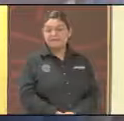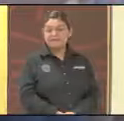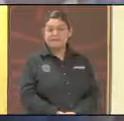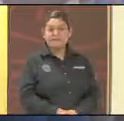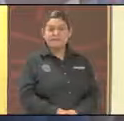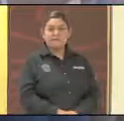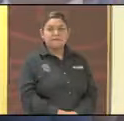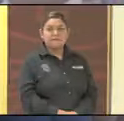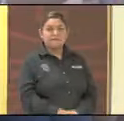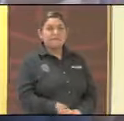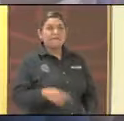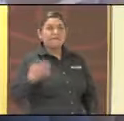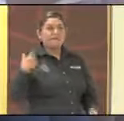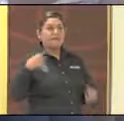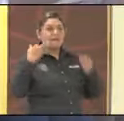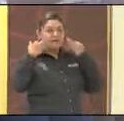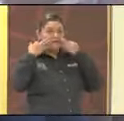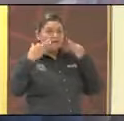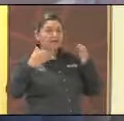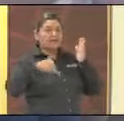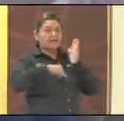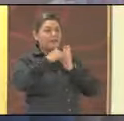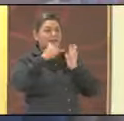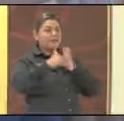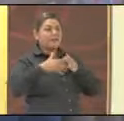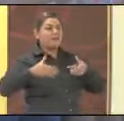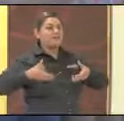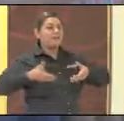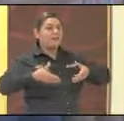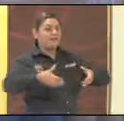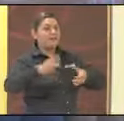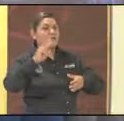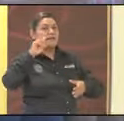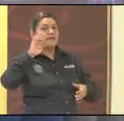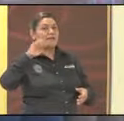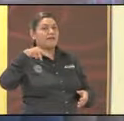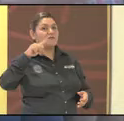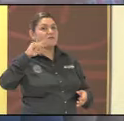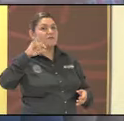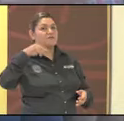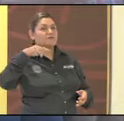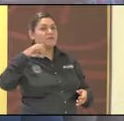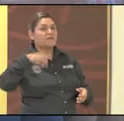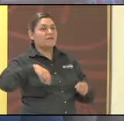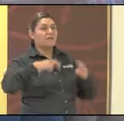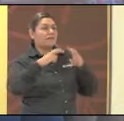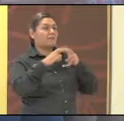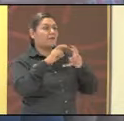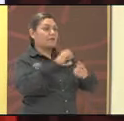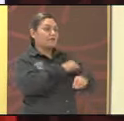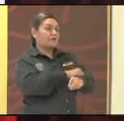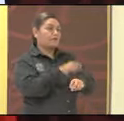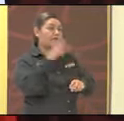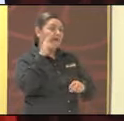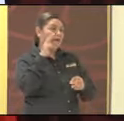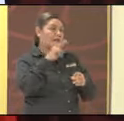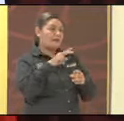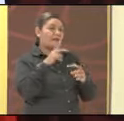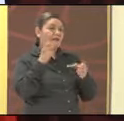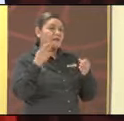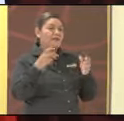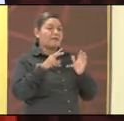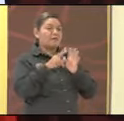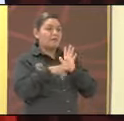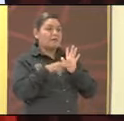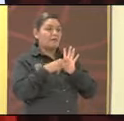Bueno, antes hubo una supervisión de la construcción de la calle Venustiano Carranza, de la colonia Tampico Altamira. Ahí transmitimos en vivo ahí